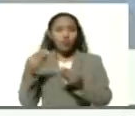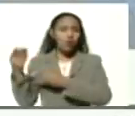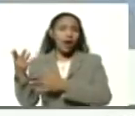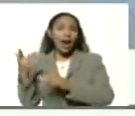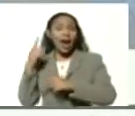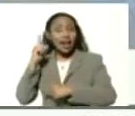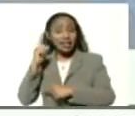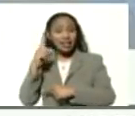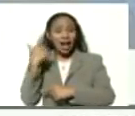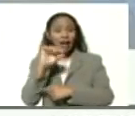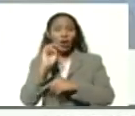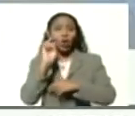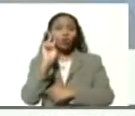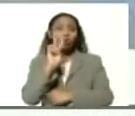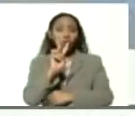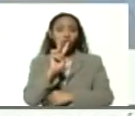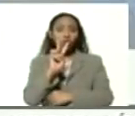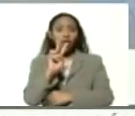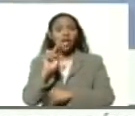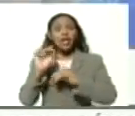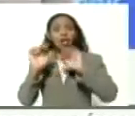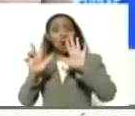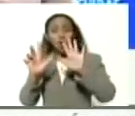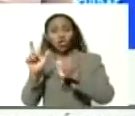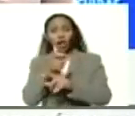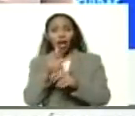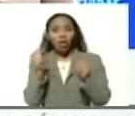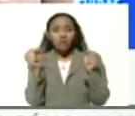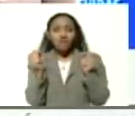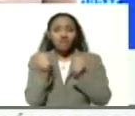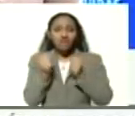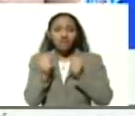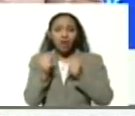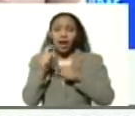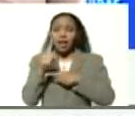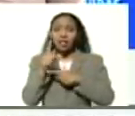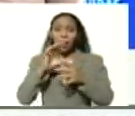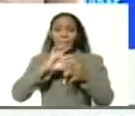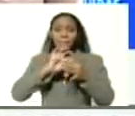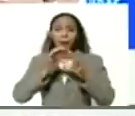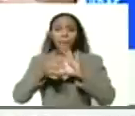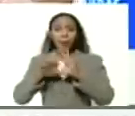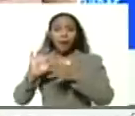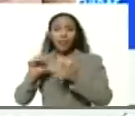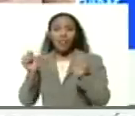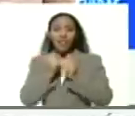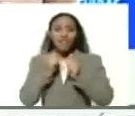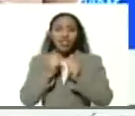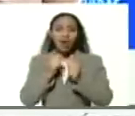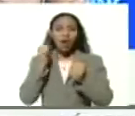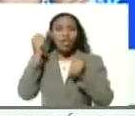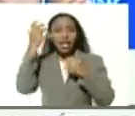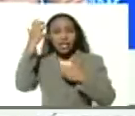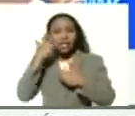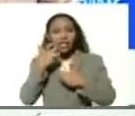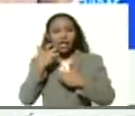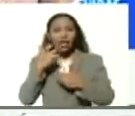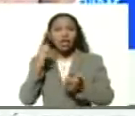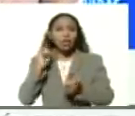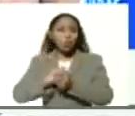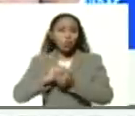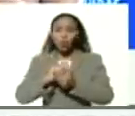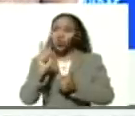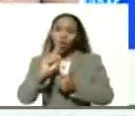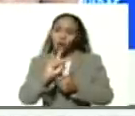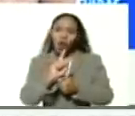está entre los 2 y los 8 grados centígrados. No estamos hablando de una cadena de frío de congelamiento, lo cual va a